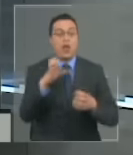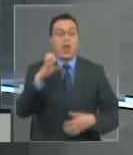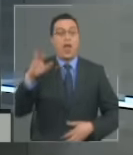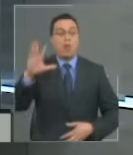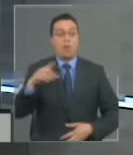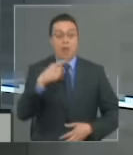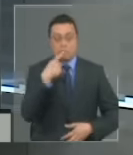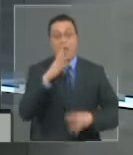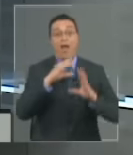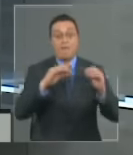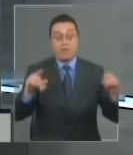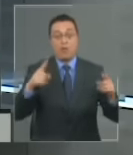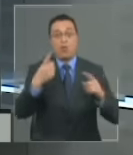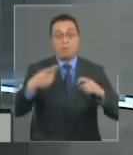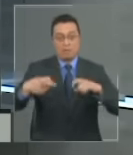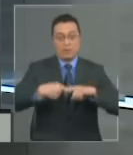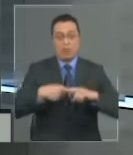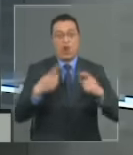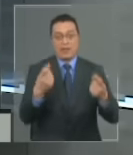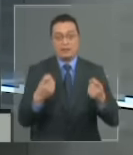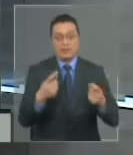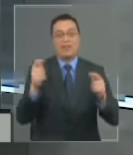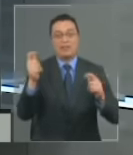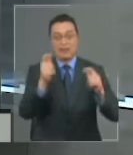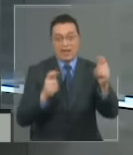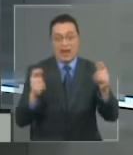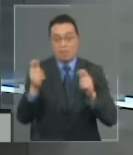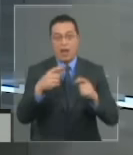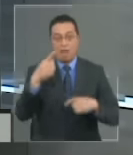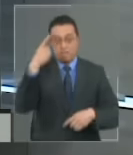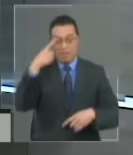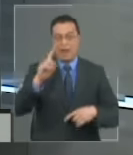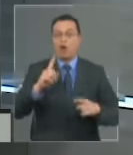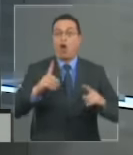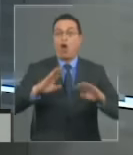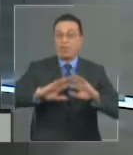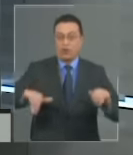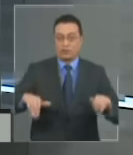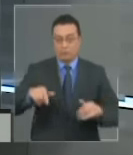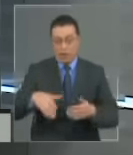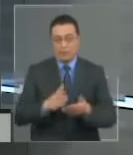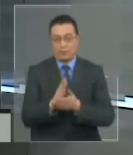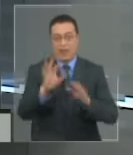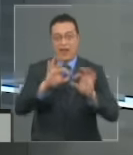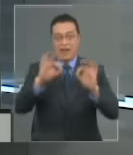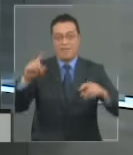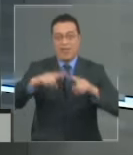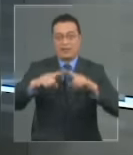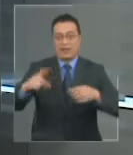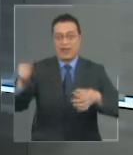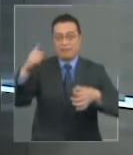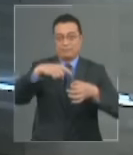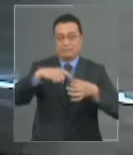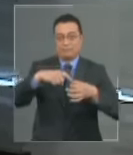alguien dijo, un matrimonio que necesita terapia, pero no el divorcio. Comienza Cable a Tierra.